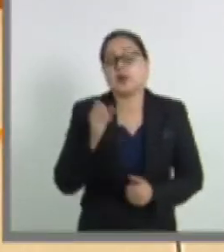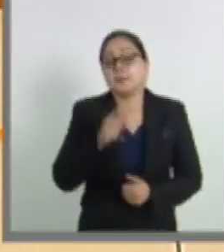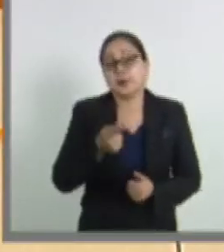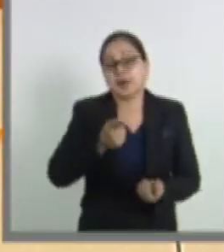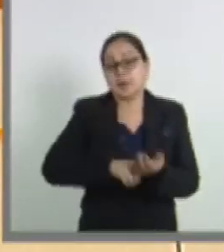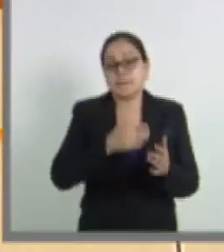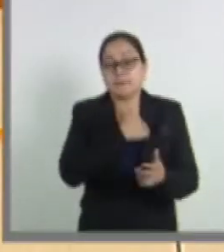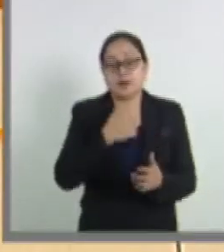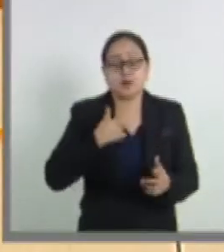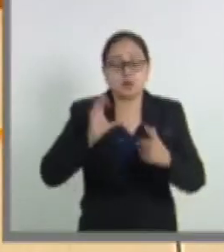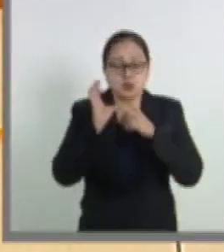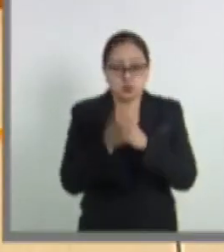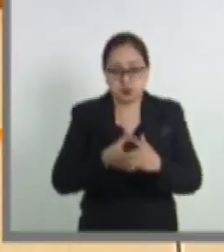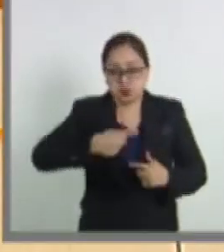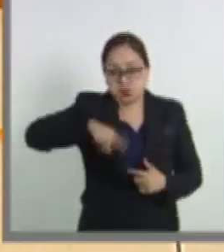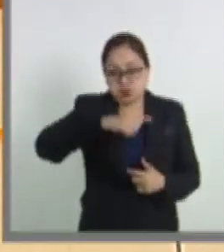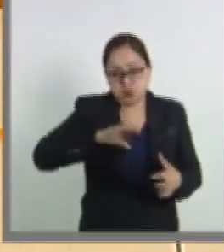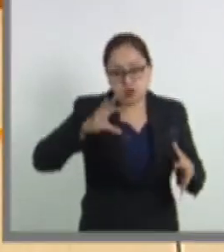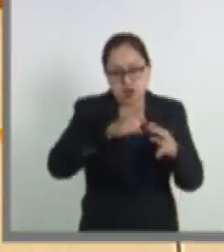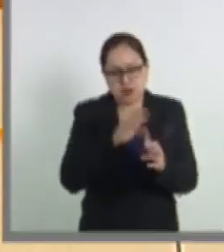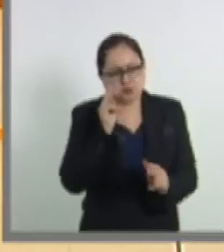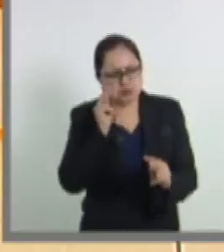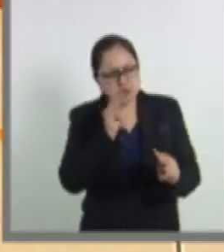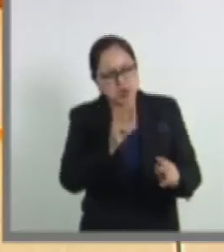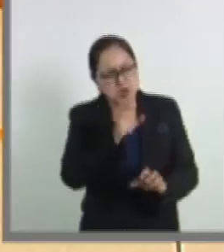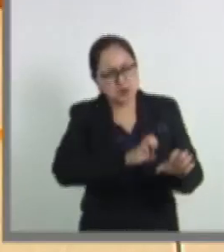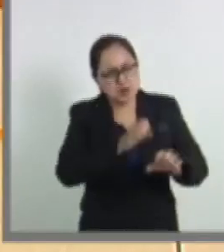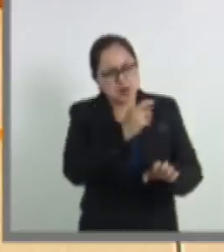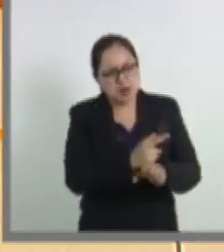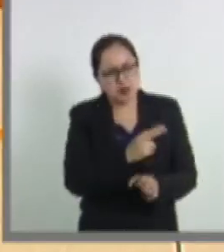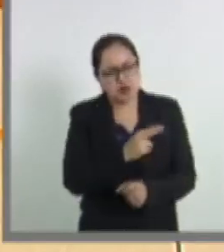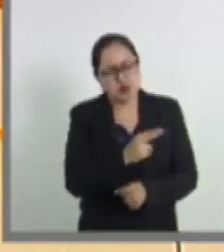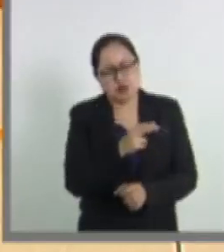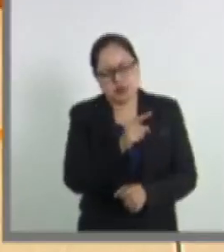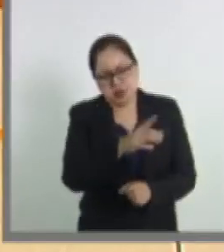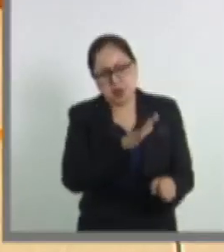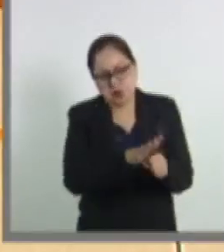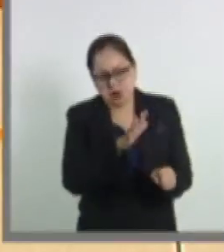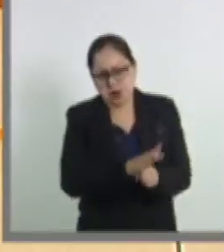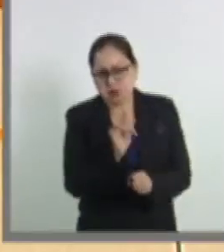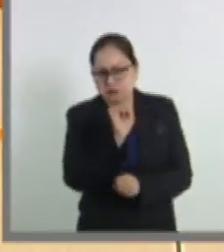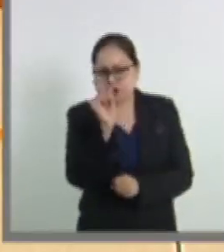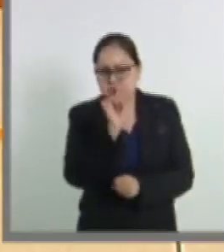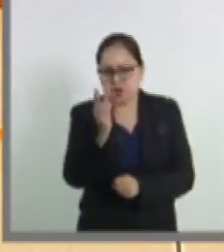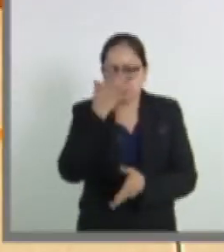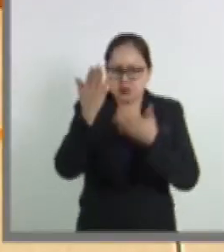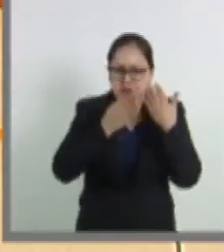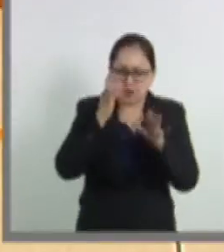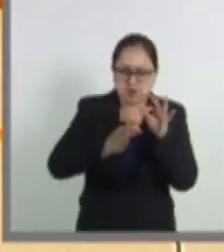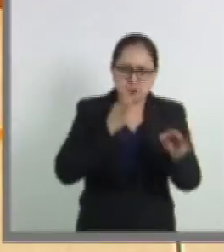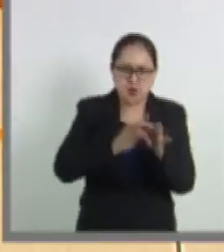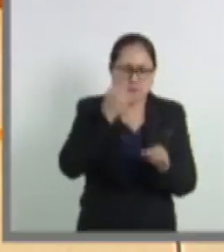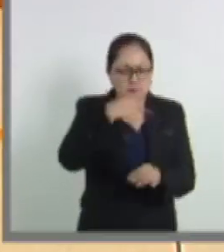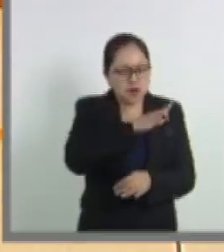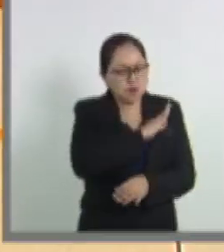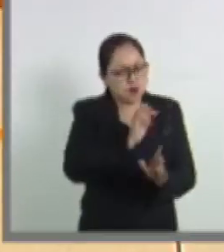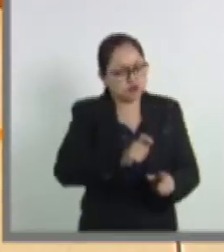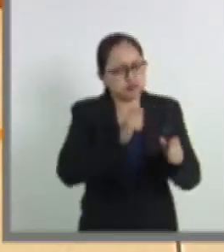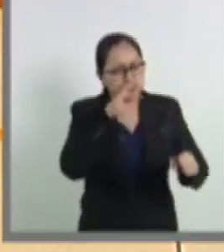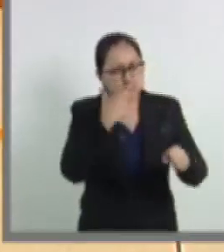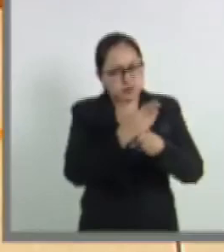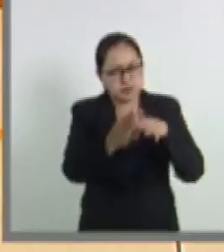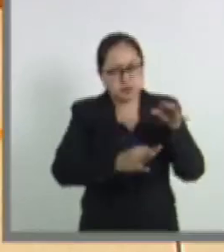las comisiones consideramos que el embajador Rodríguez cuenta con las credenciales académicas y diplomáticas para cumplir con su labor.